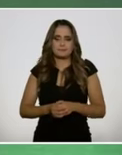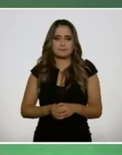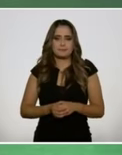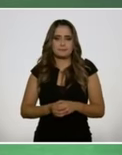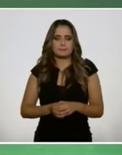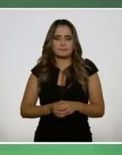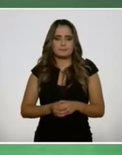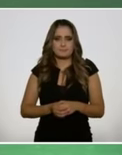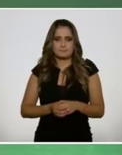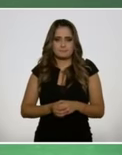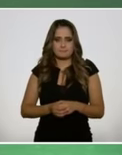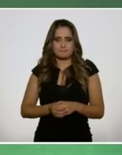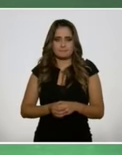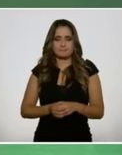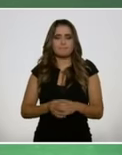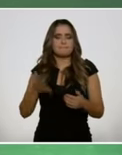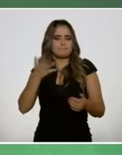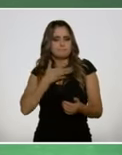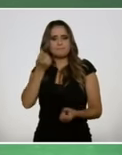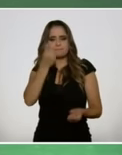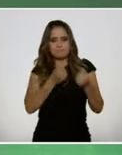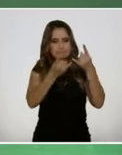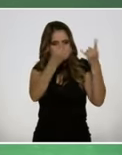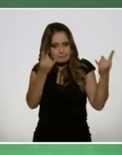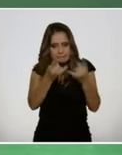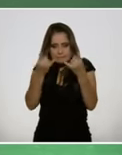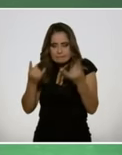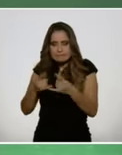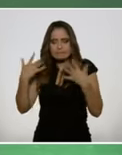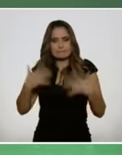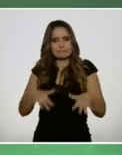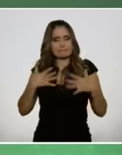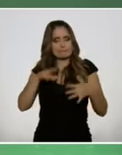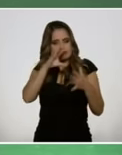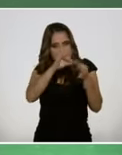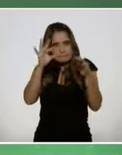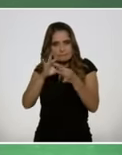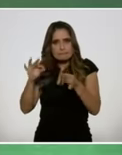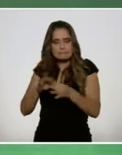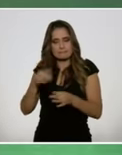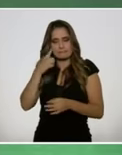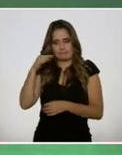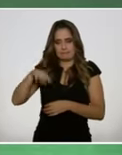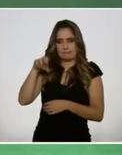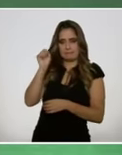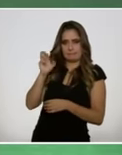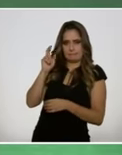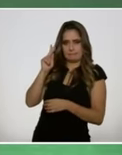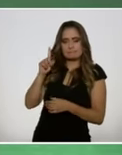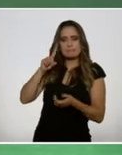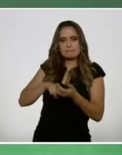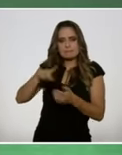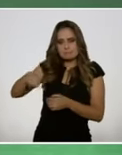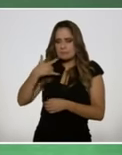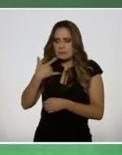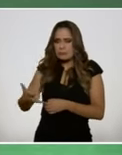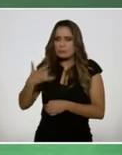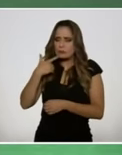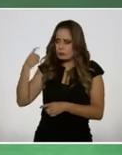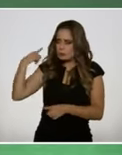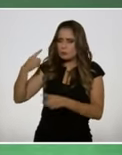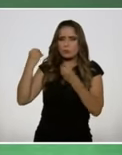solo algunos hechos que dan testimonio de ello. La Secretaría de Educación Pública se concibió con un fervor pocas veces visto en nuestra